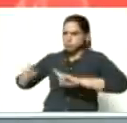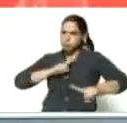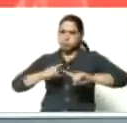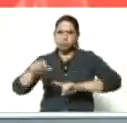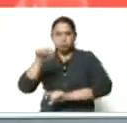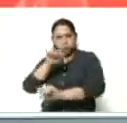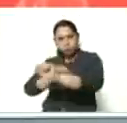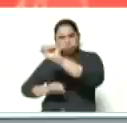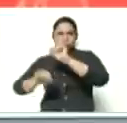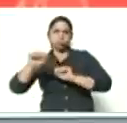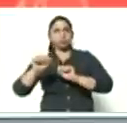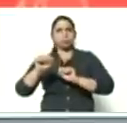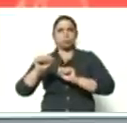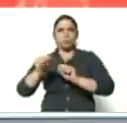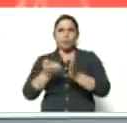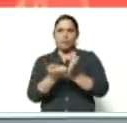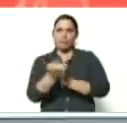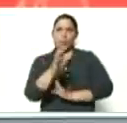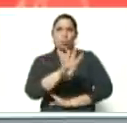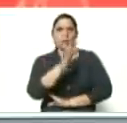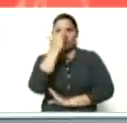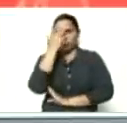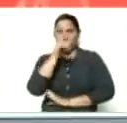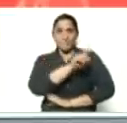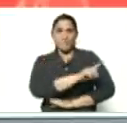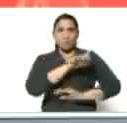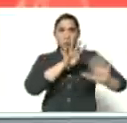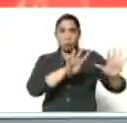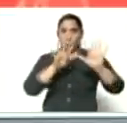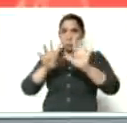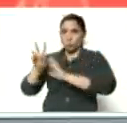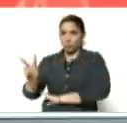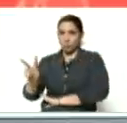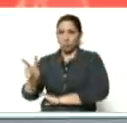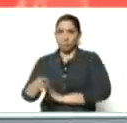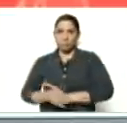rebelión eterna del 4 de febrero de 1992.